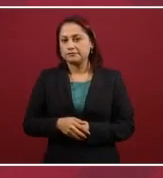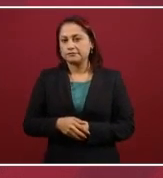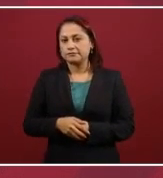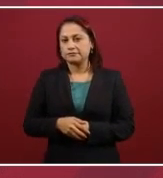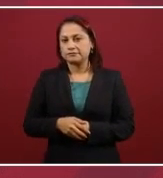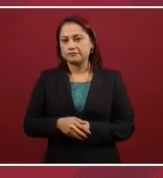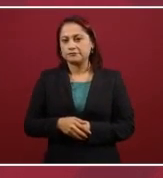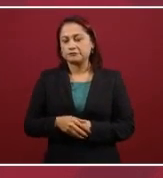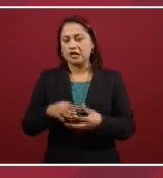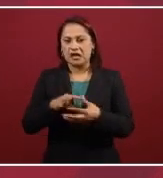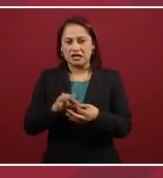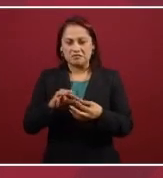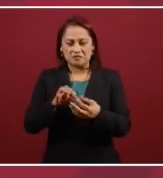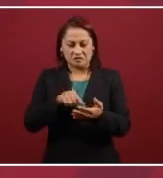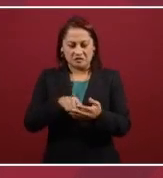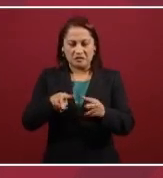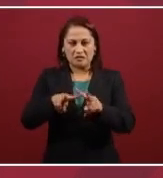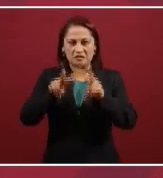minoría rapaz,